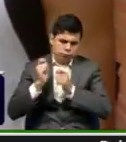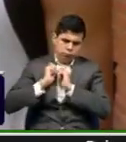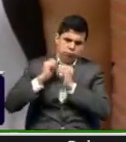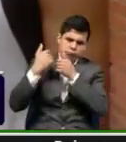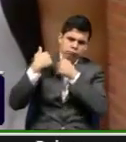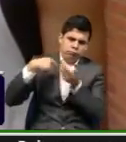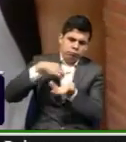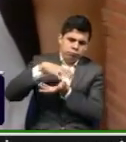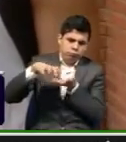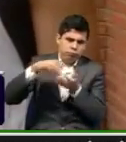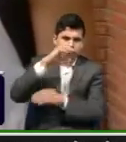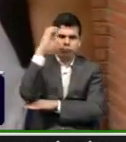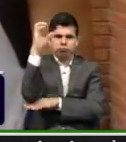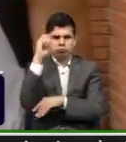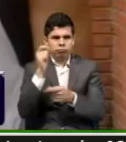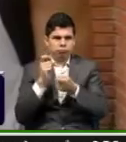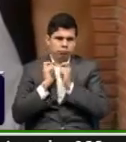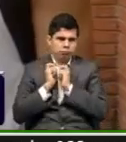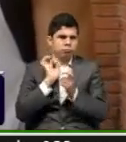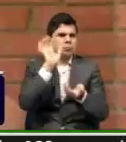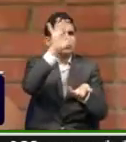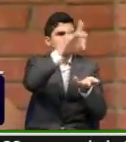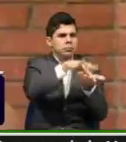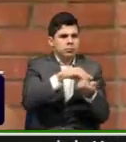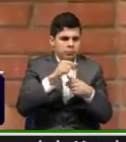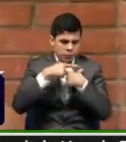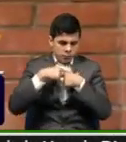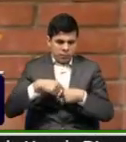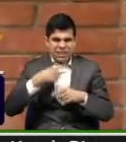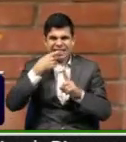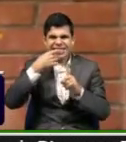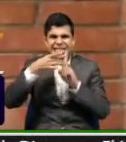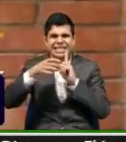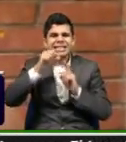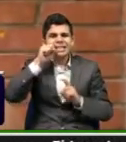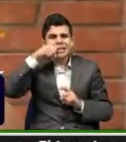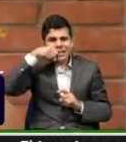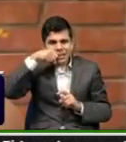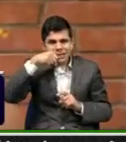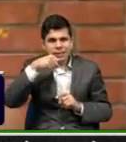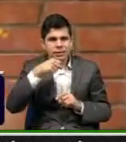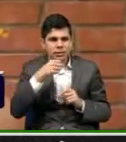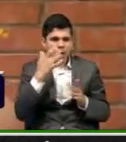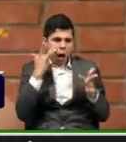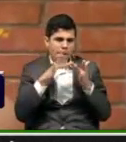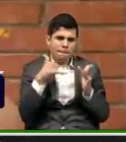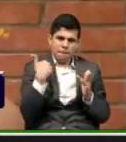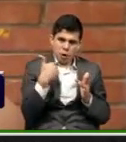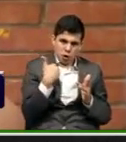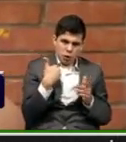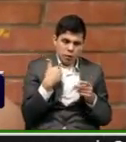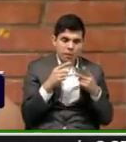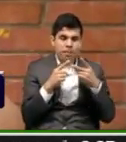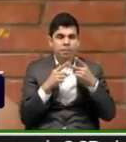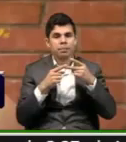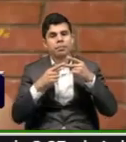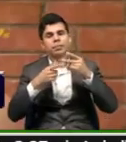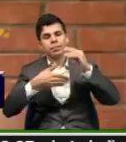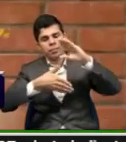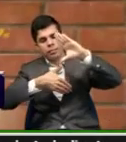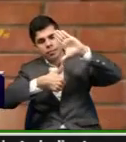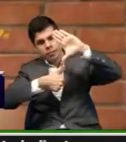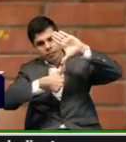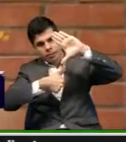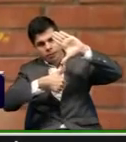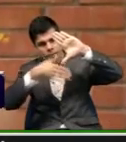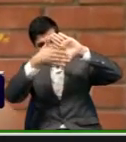de Santander y de Colombia. Pues fue una medalla de bronce en el campeonato panamericano junior y en el campeonato centro norteamericano fue una